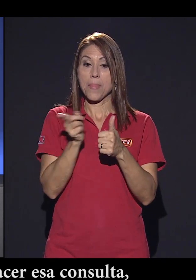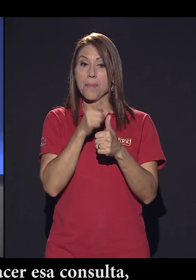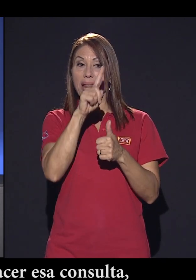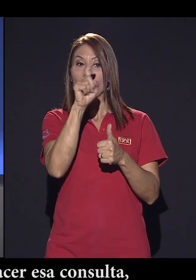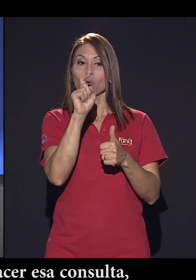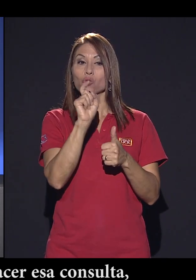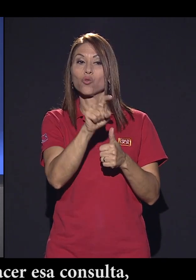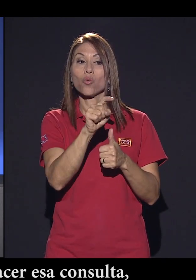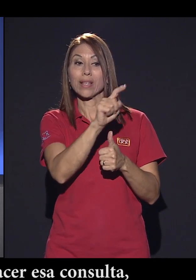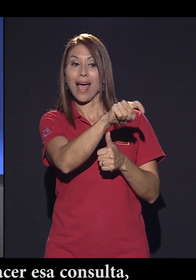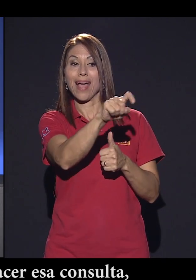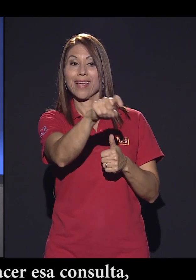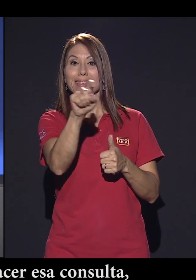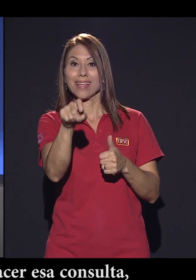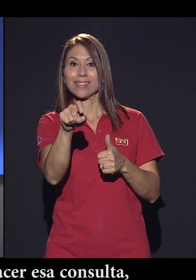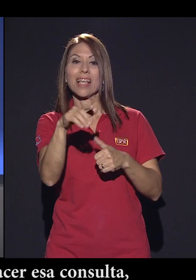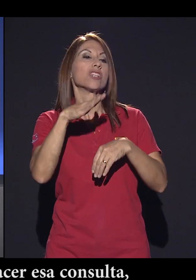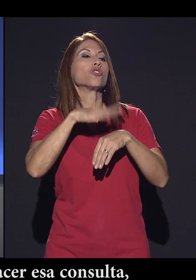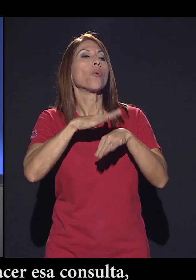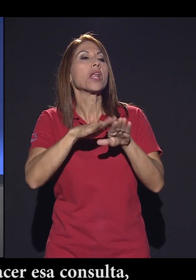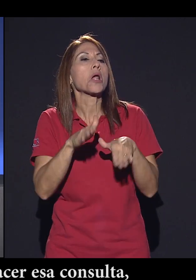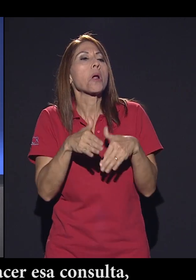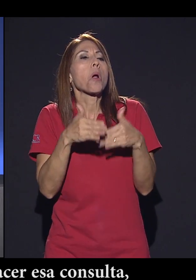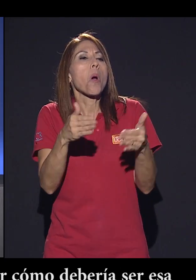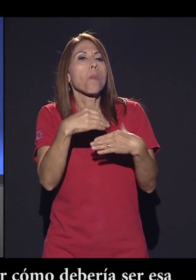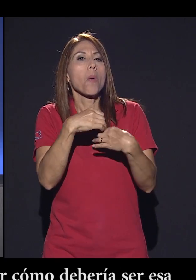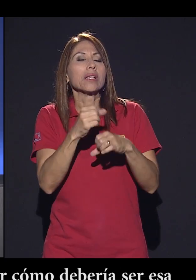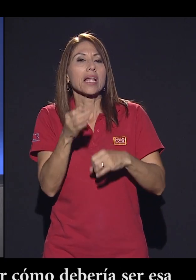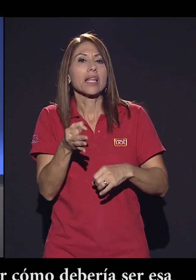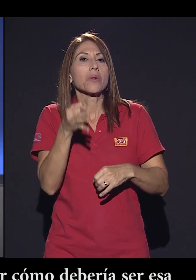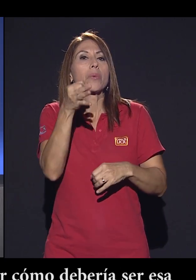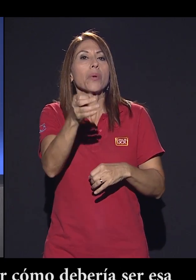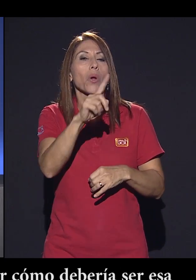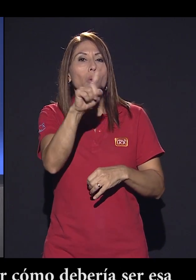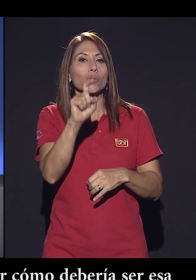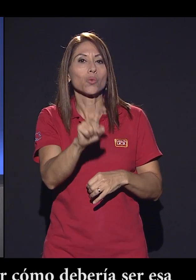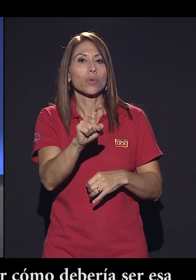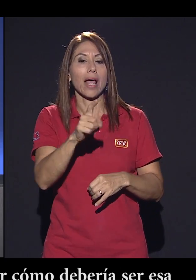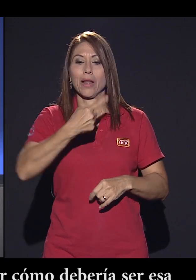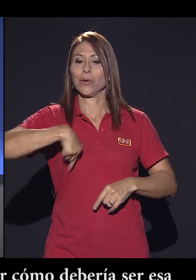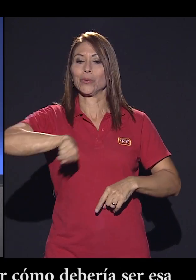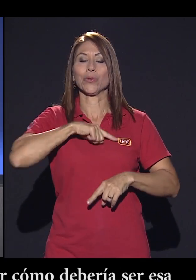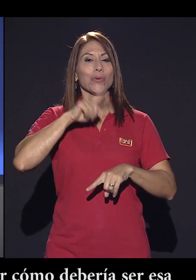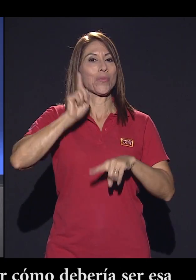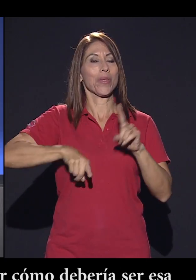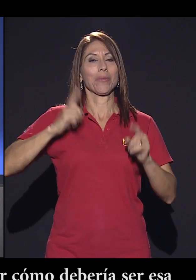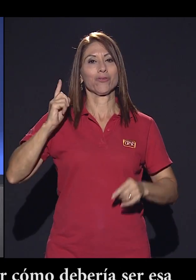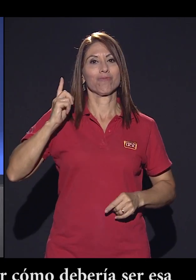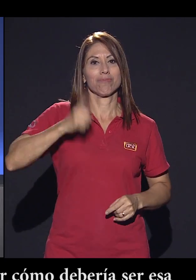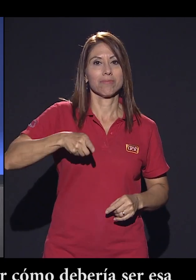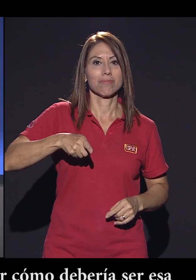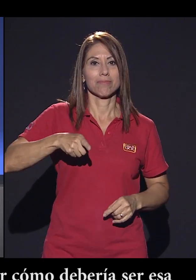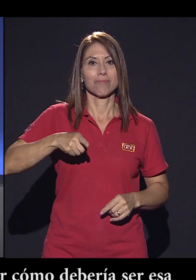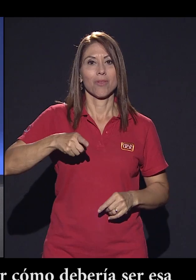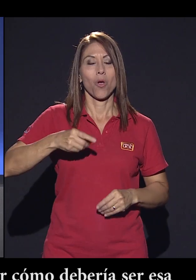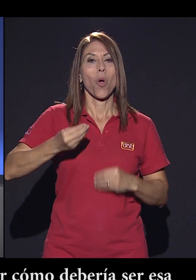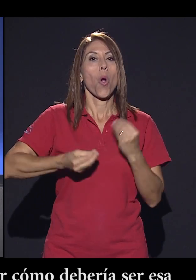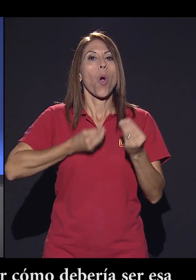la primera consulta era sobre la consulta. O sea, nosotros no podíamos llegar a